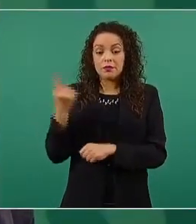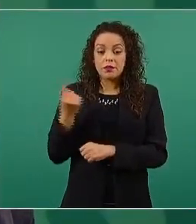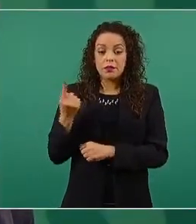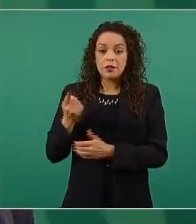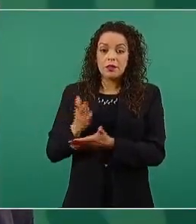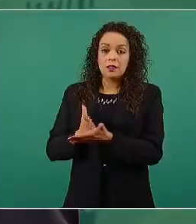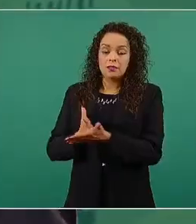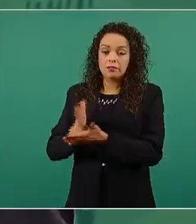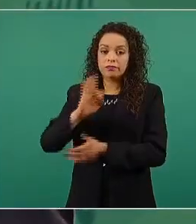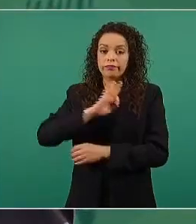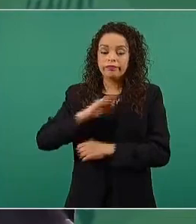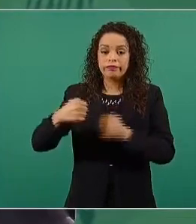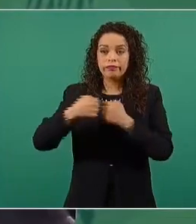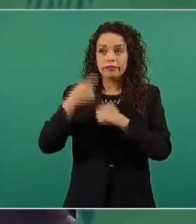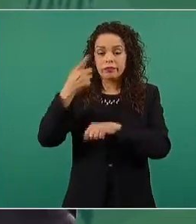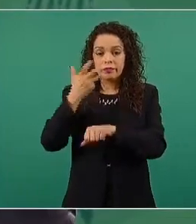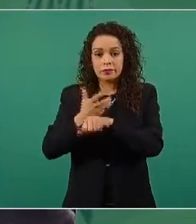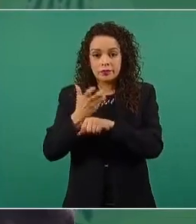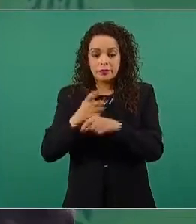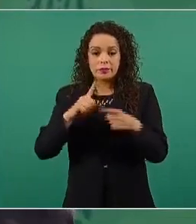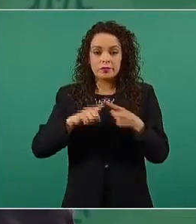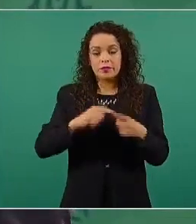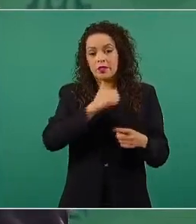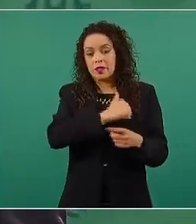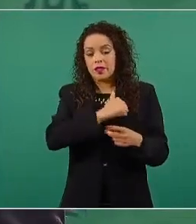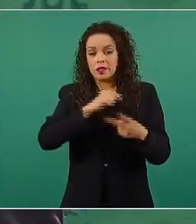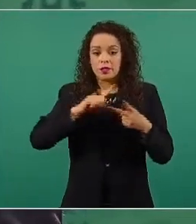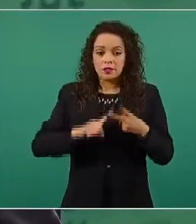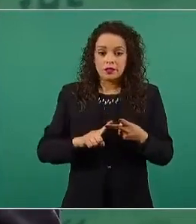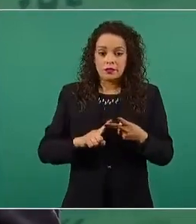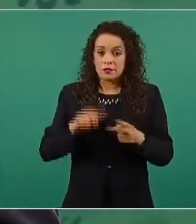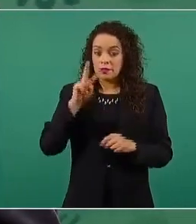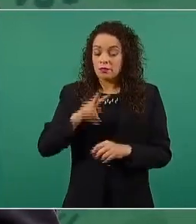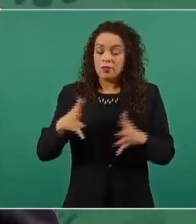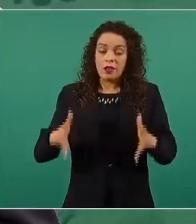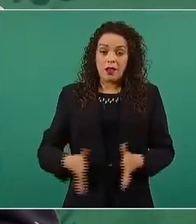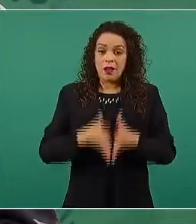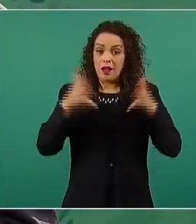con Estados Unidos y con Canadá. Es un mercado muy grande.